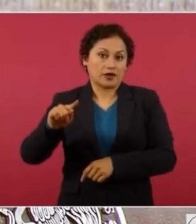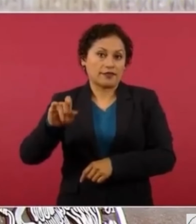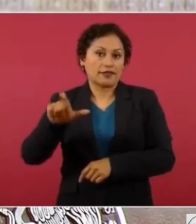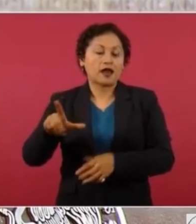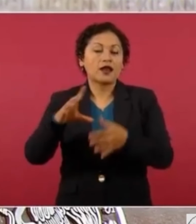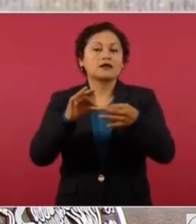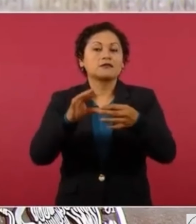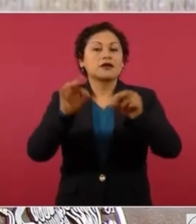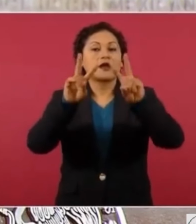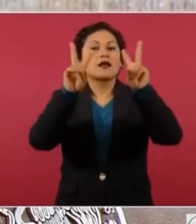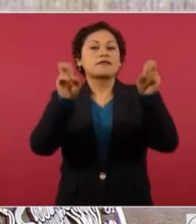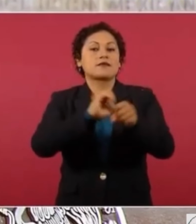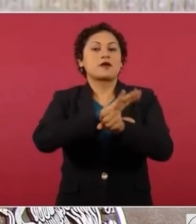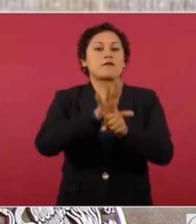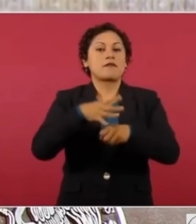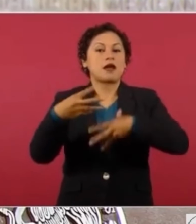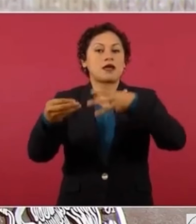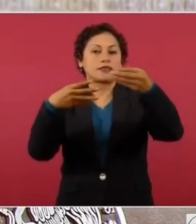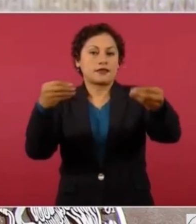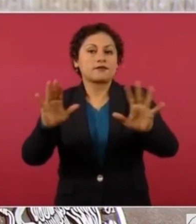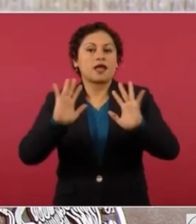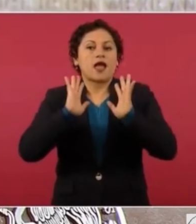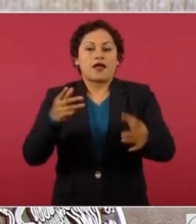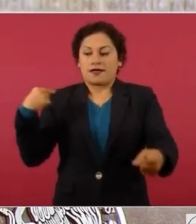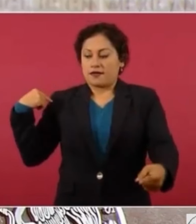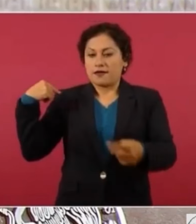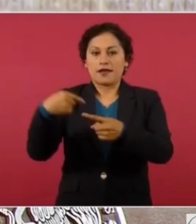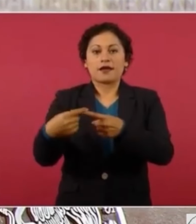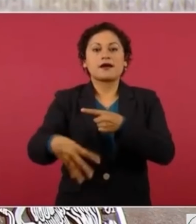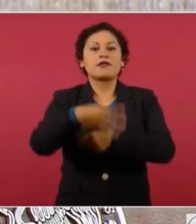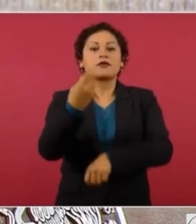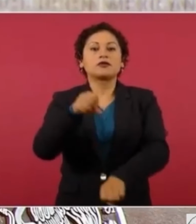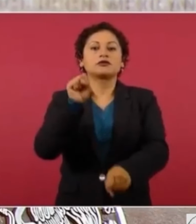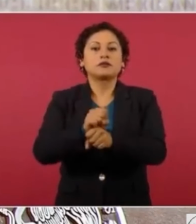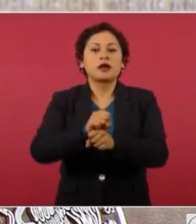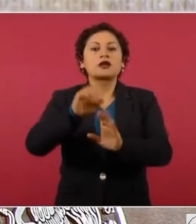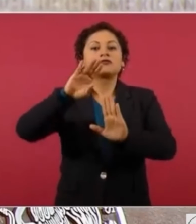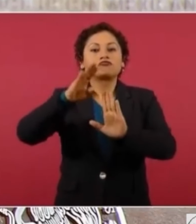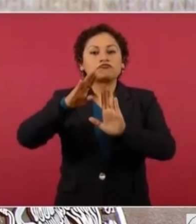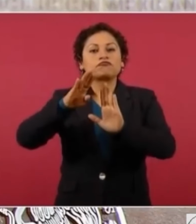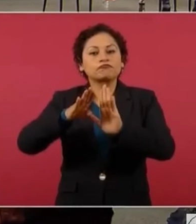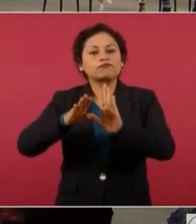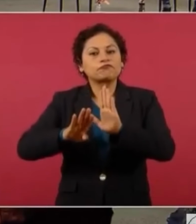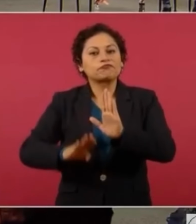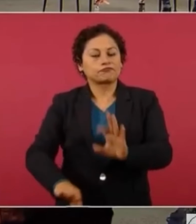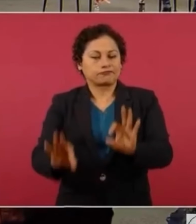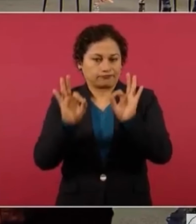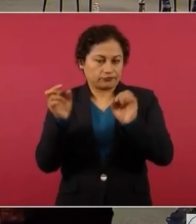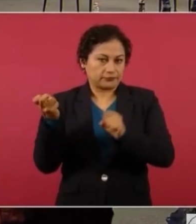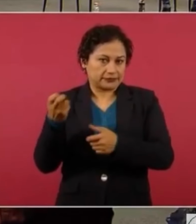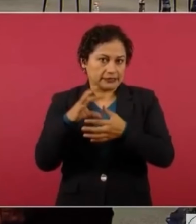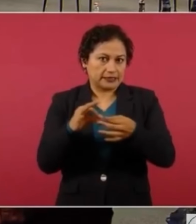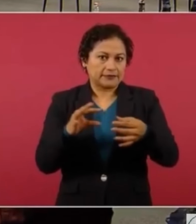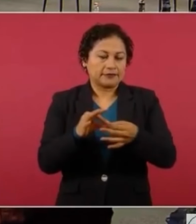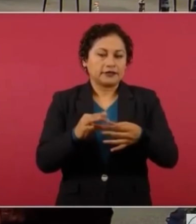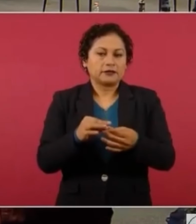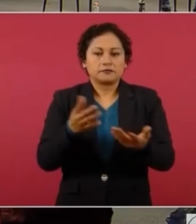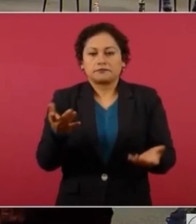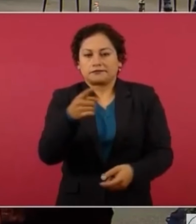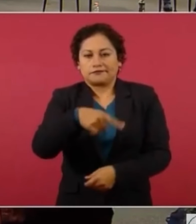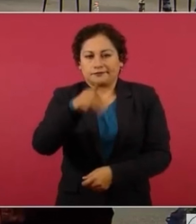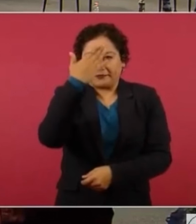pandemia al cumplirse 14 semanas de continuo descenso. Mientras que, como sabemos,